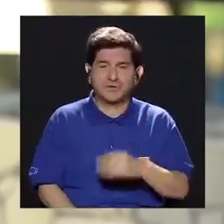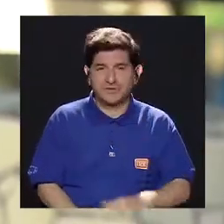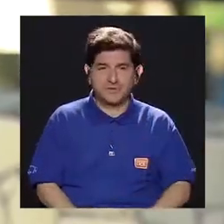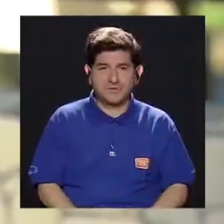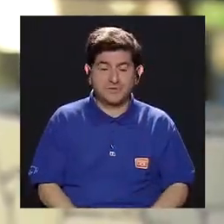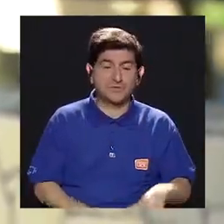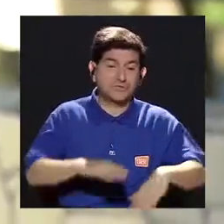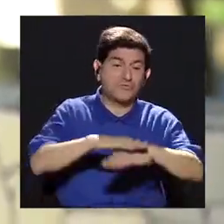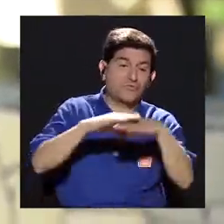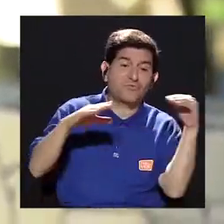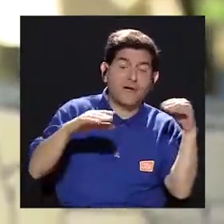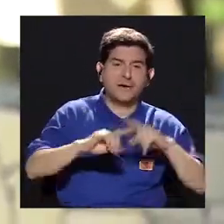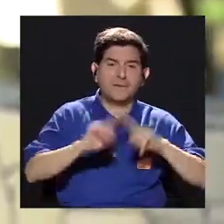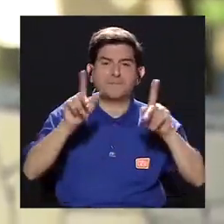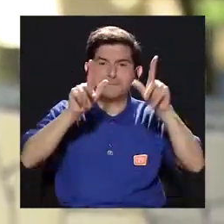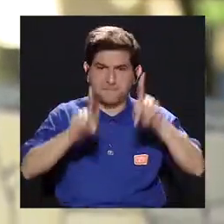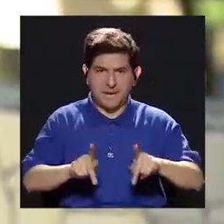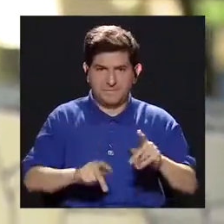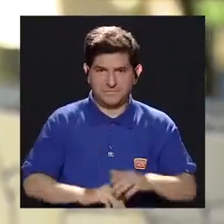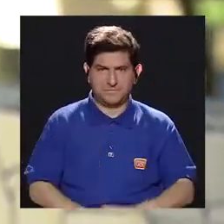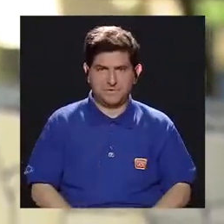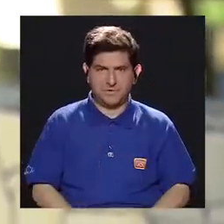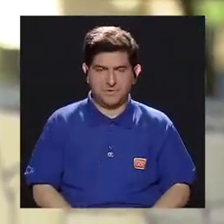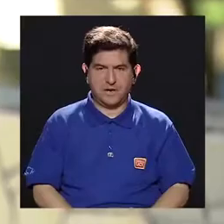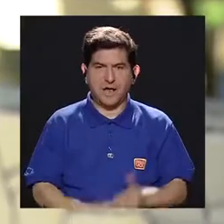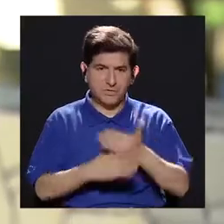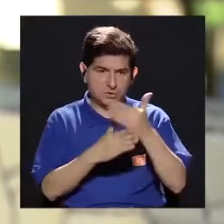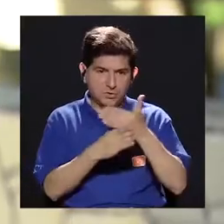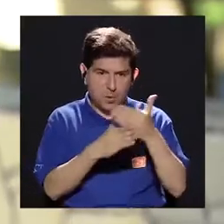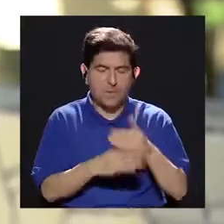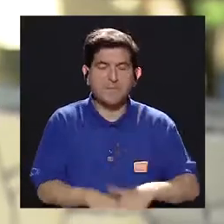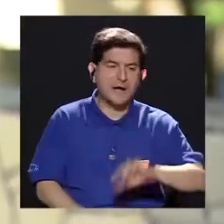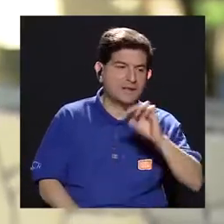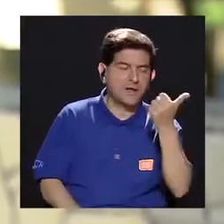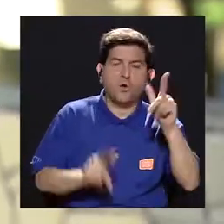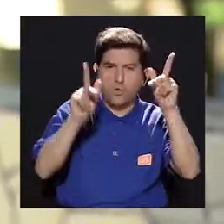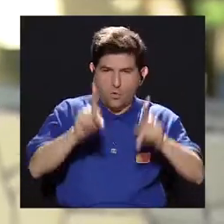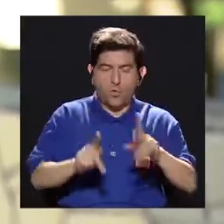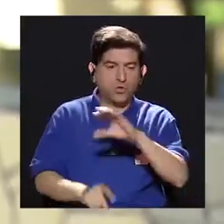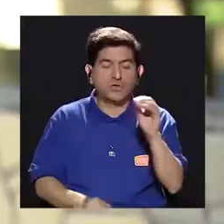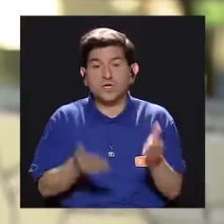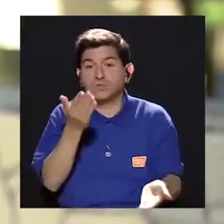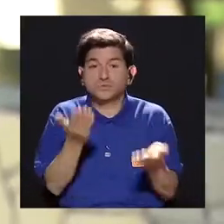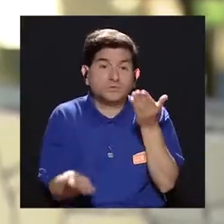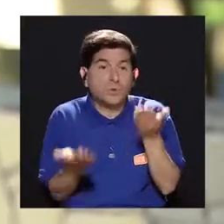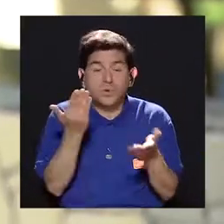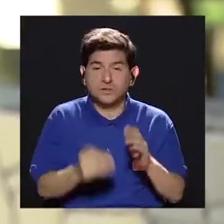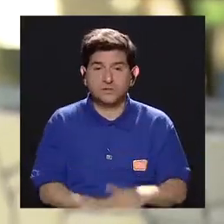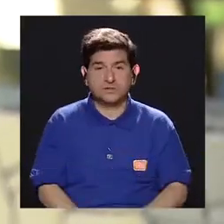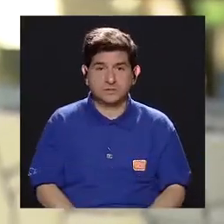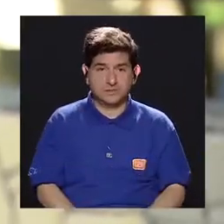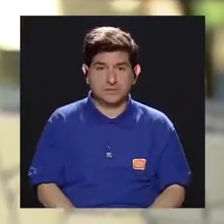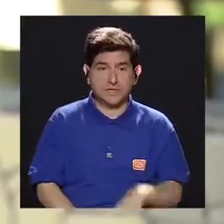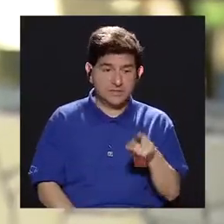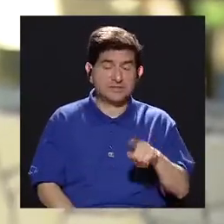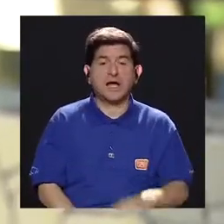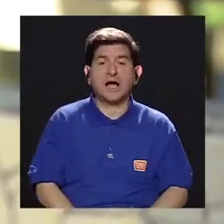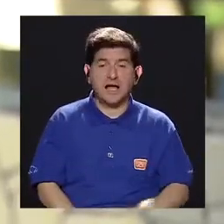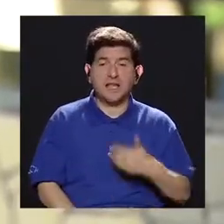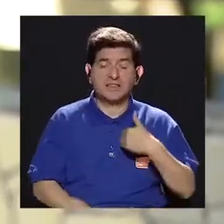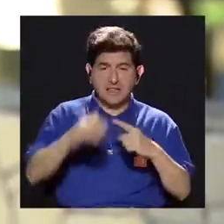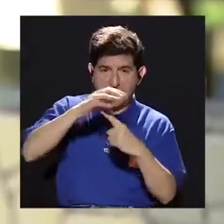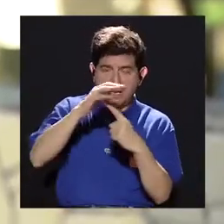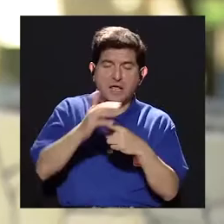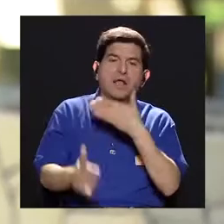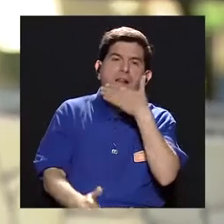bonitas fuera del baño, pero la gente que comparte el baño con otros o que tiende a hacer